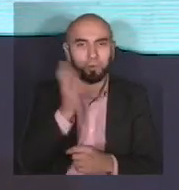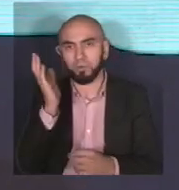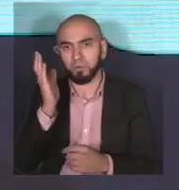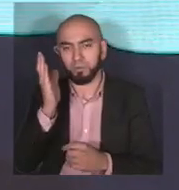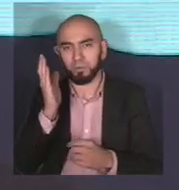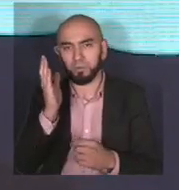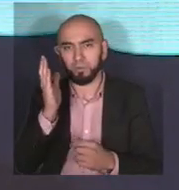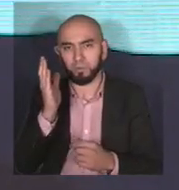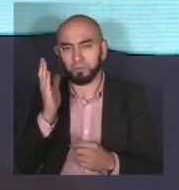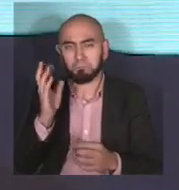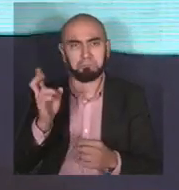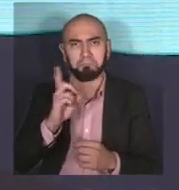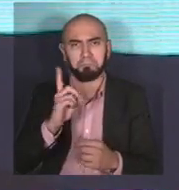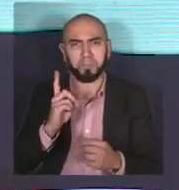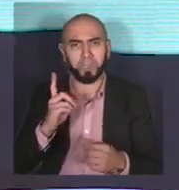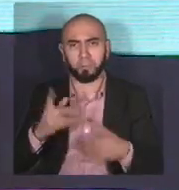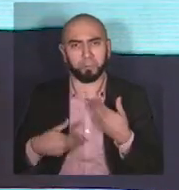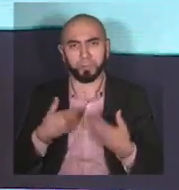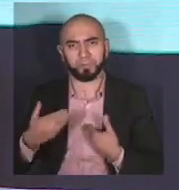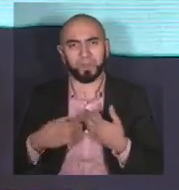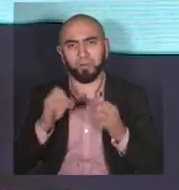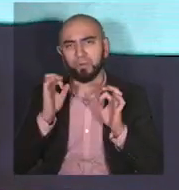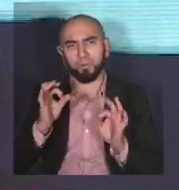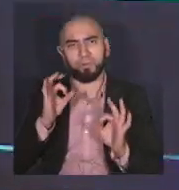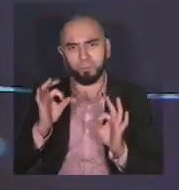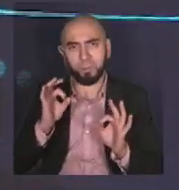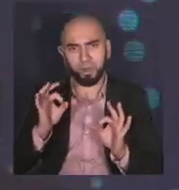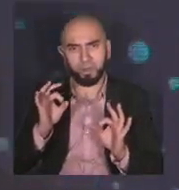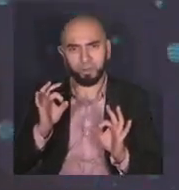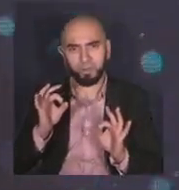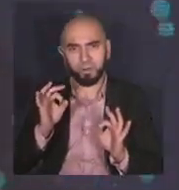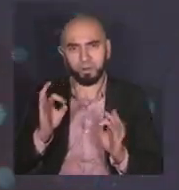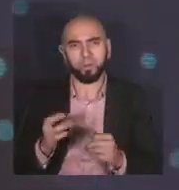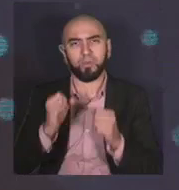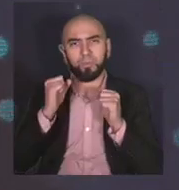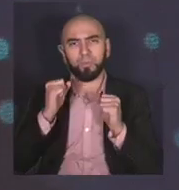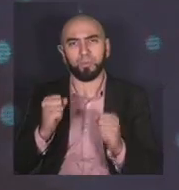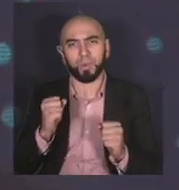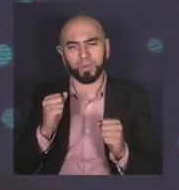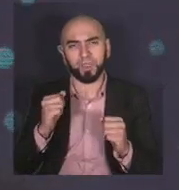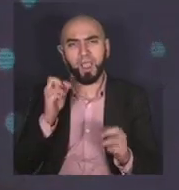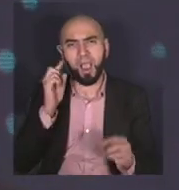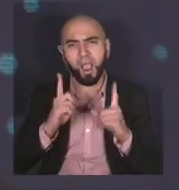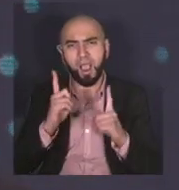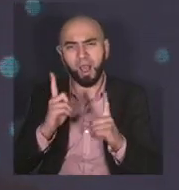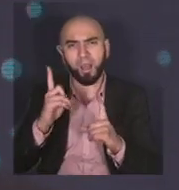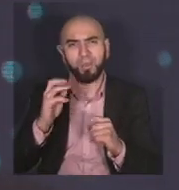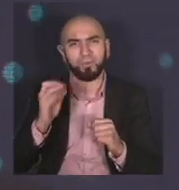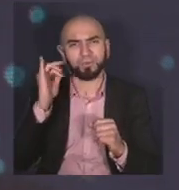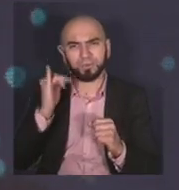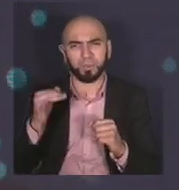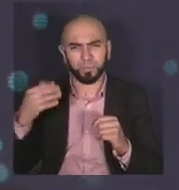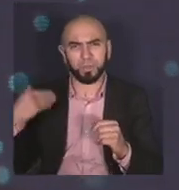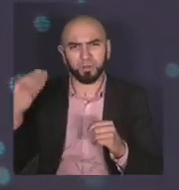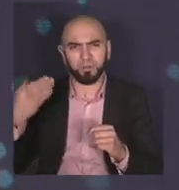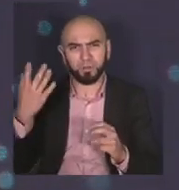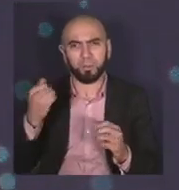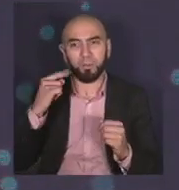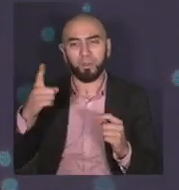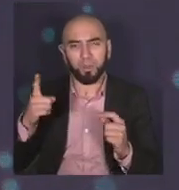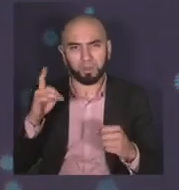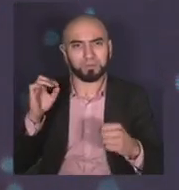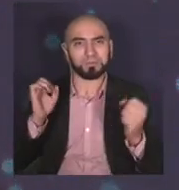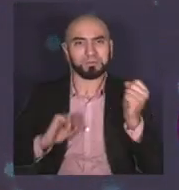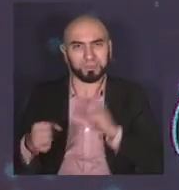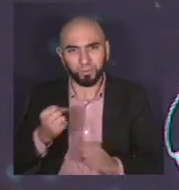Una personalidad normal puede ser escrita en términos de tendencias neuróticas. Por el lado más extremo, esto